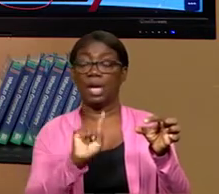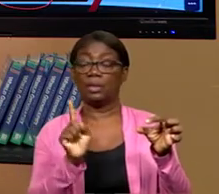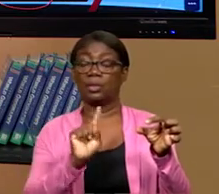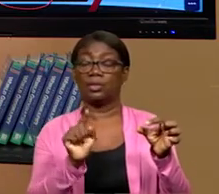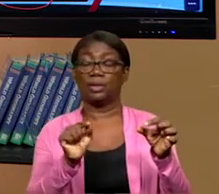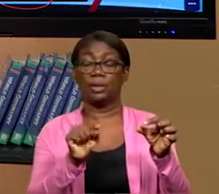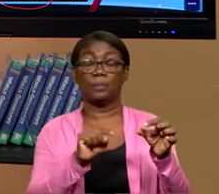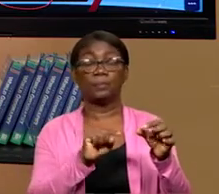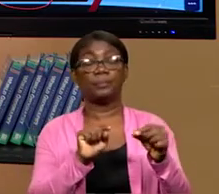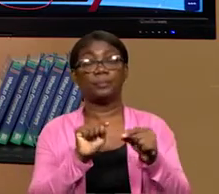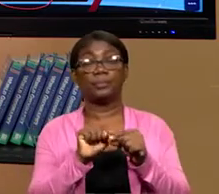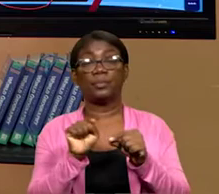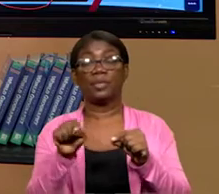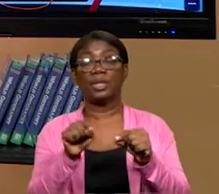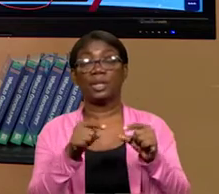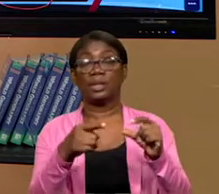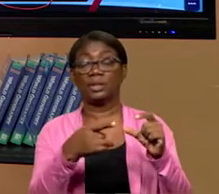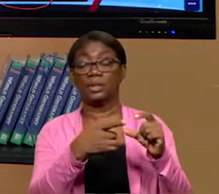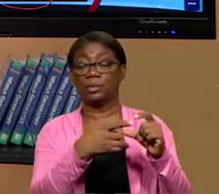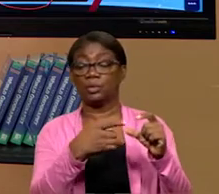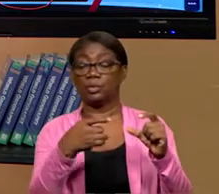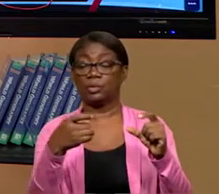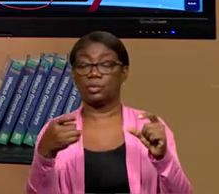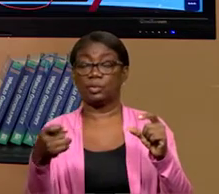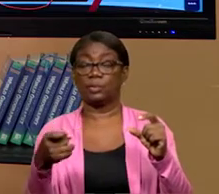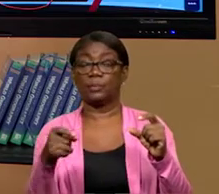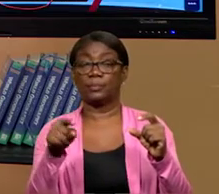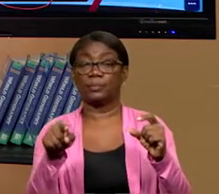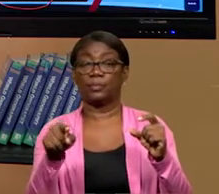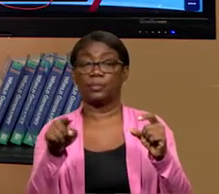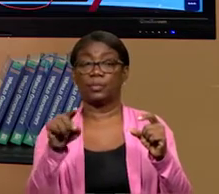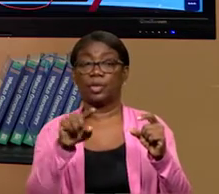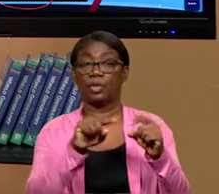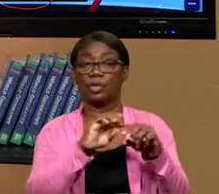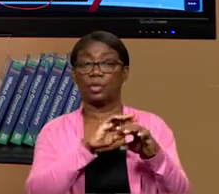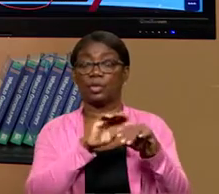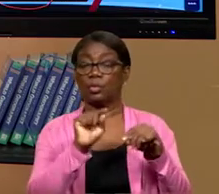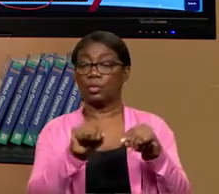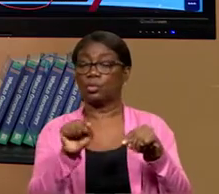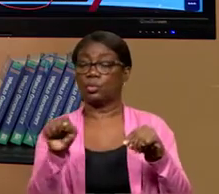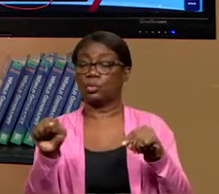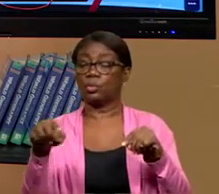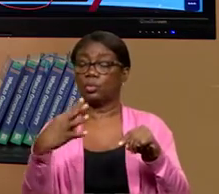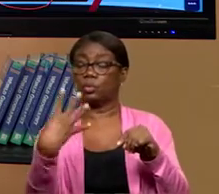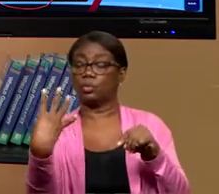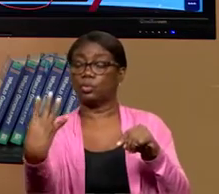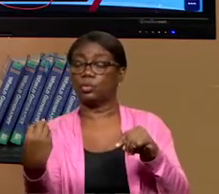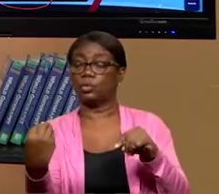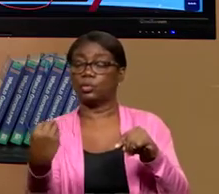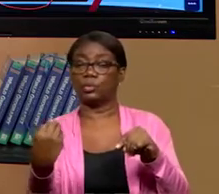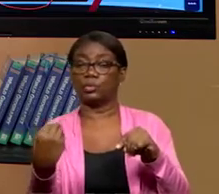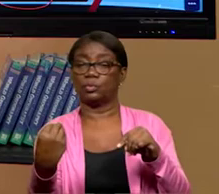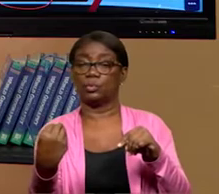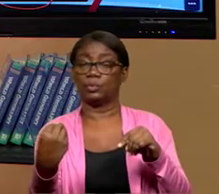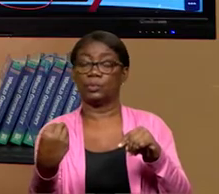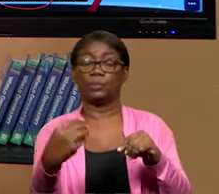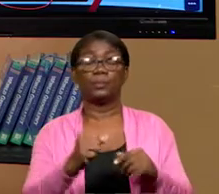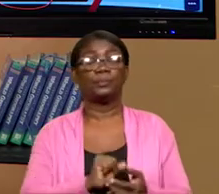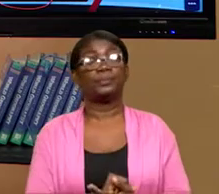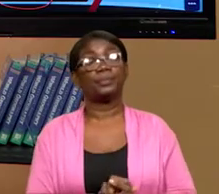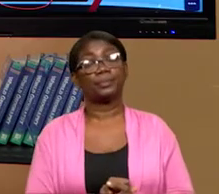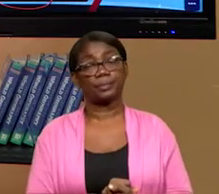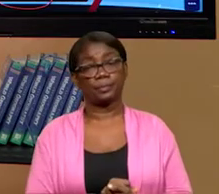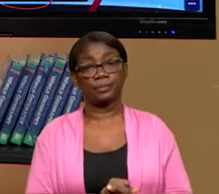ese circuito recibe esa información y posteriormente apaga las otras lámparas, ¿ok?